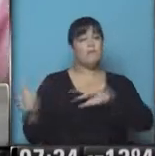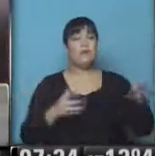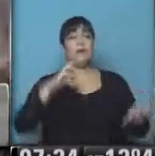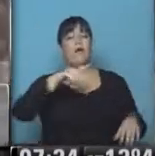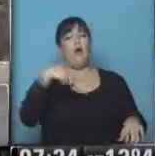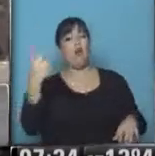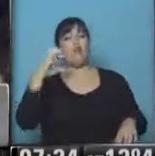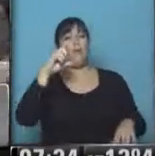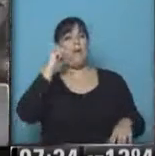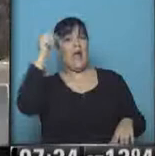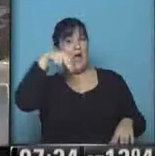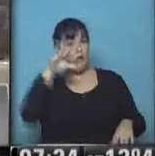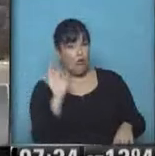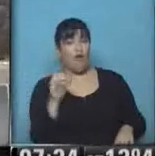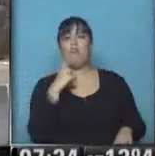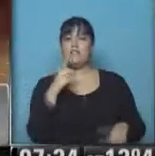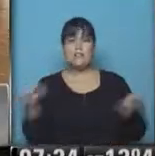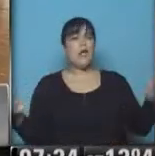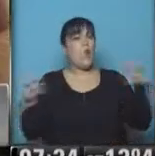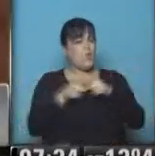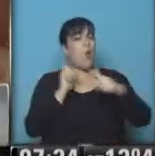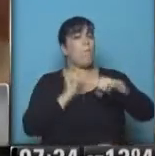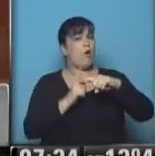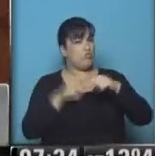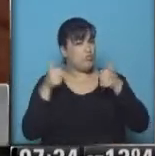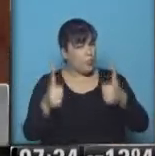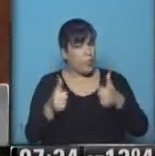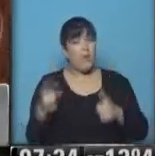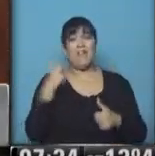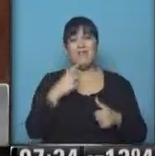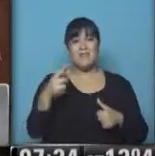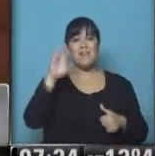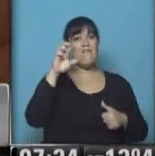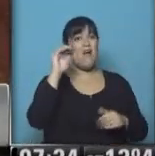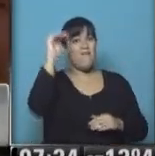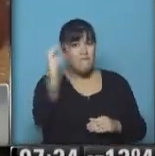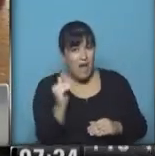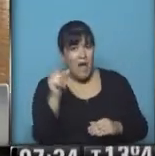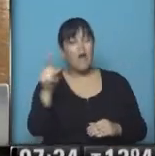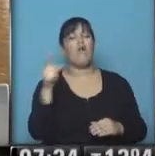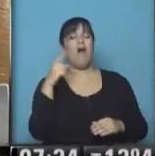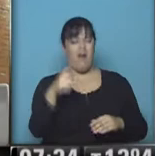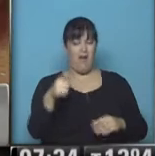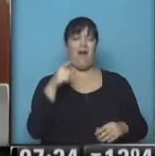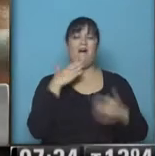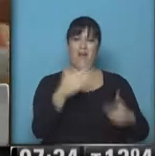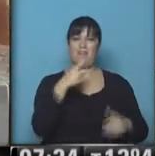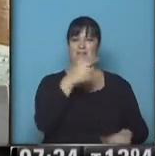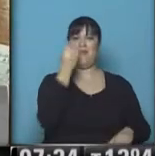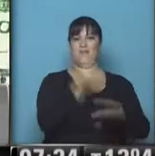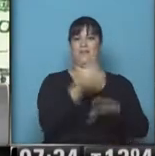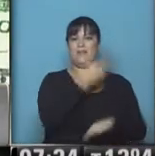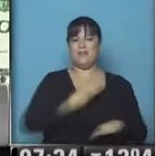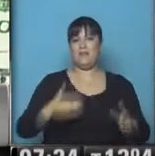destacó la reunión como positiva y dijo que la baja en el dólar refleja la llegada de vanoli y que el dólar y